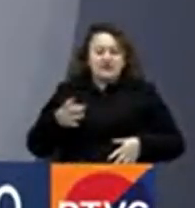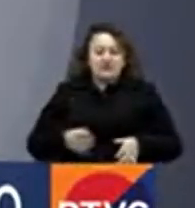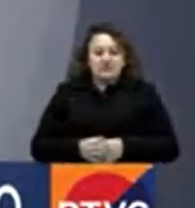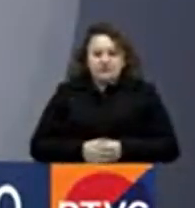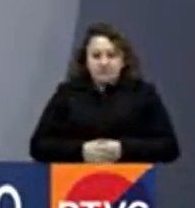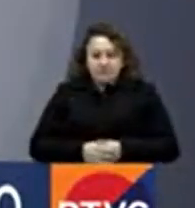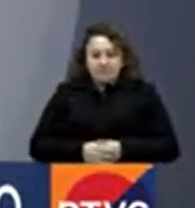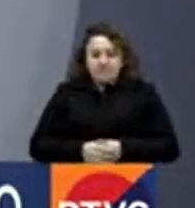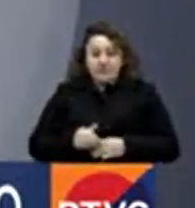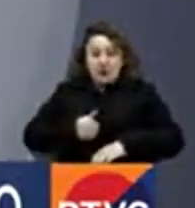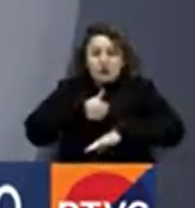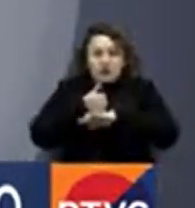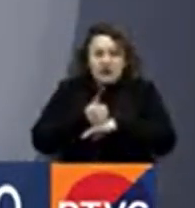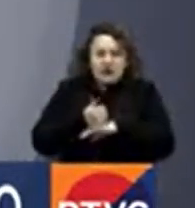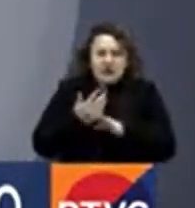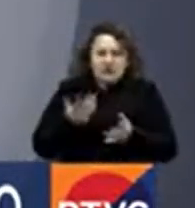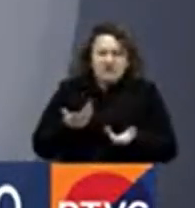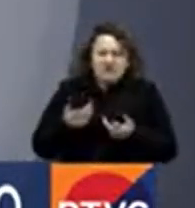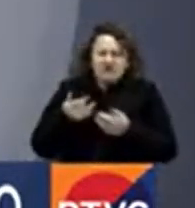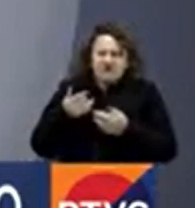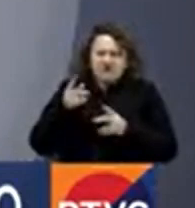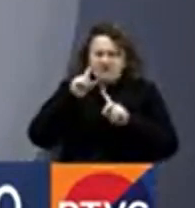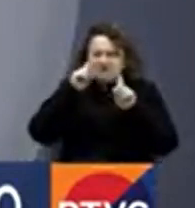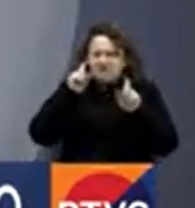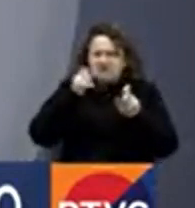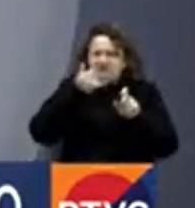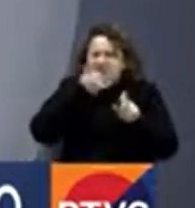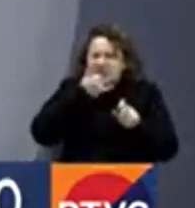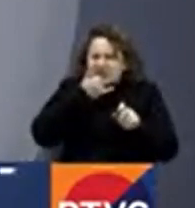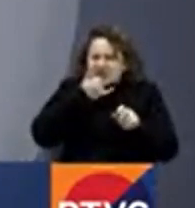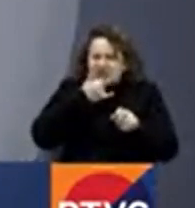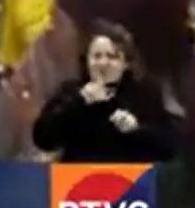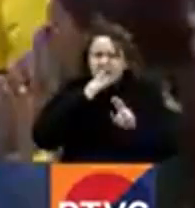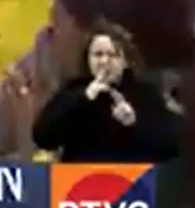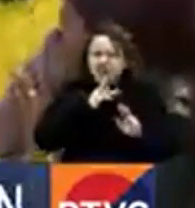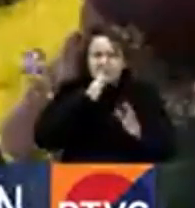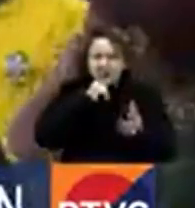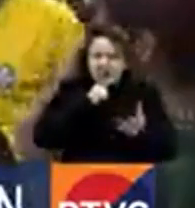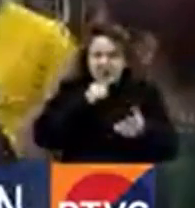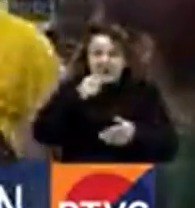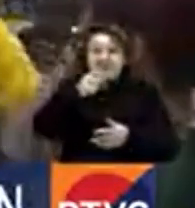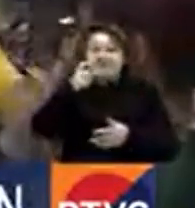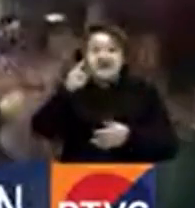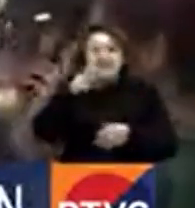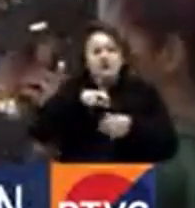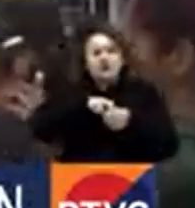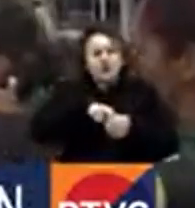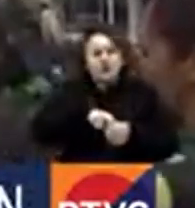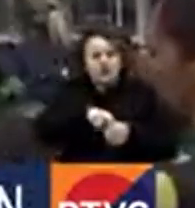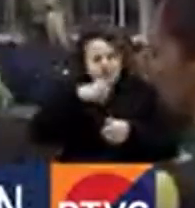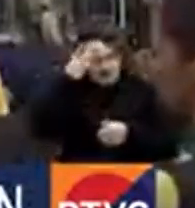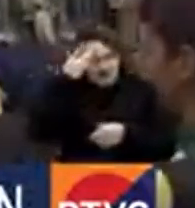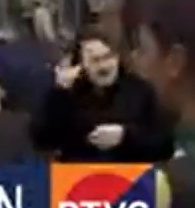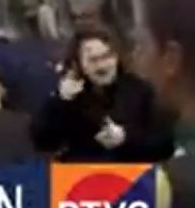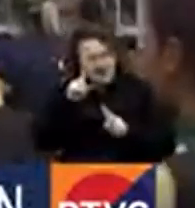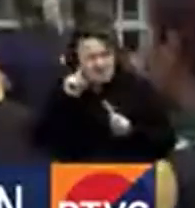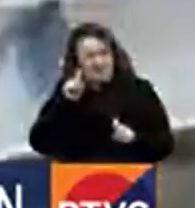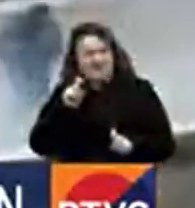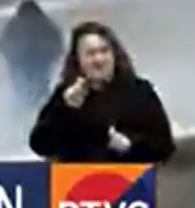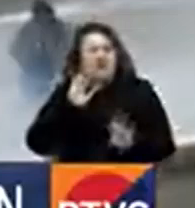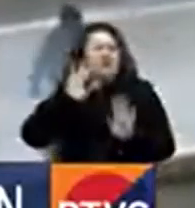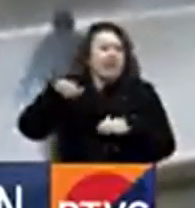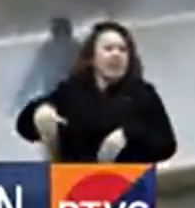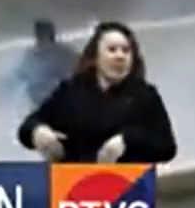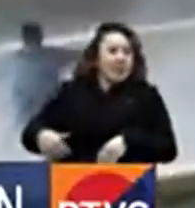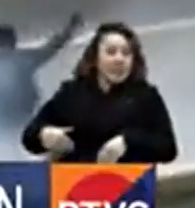evalúan la demora en la reacción de la fuerza pública después de la llegada de 100 autobuses y por qué subestimaron eso y la fuerza de